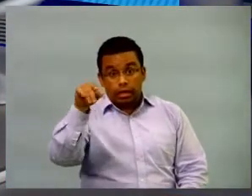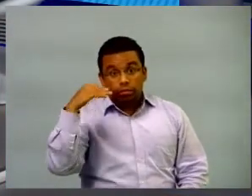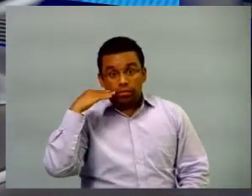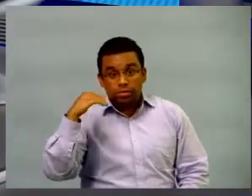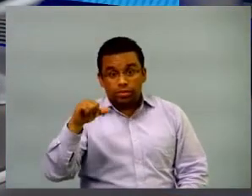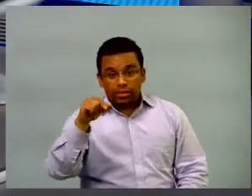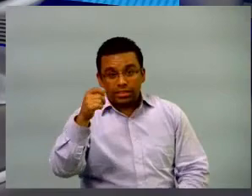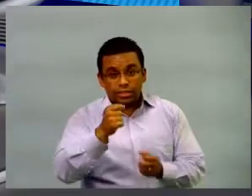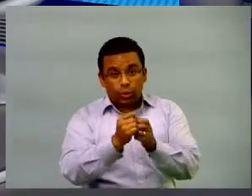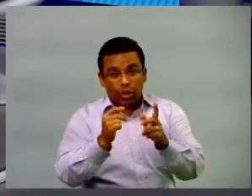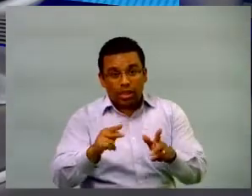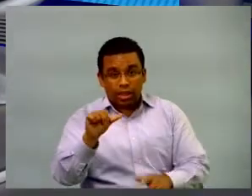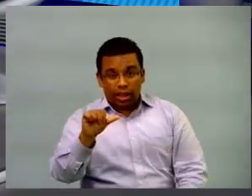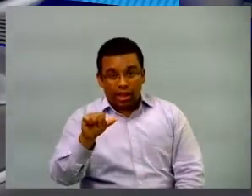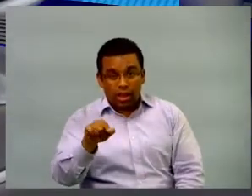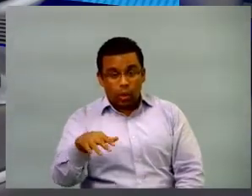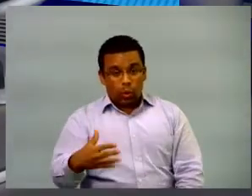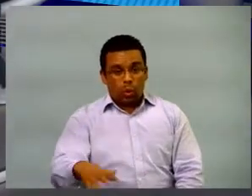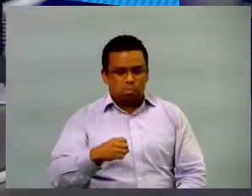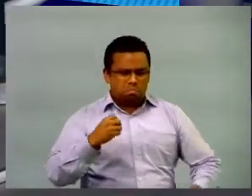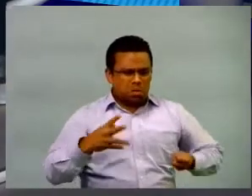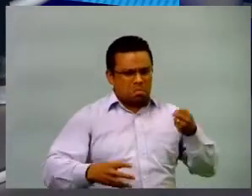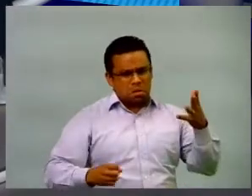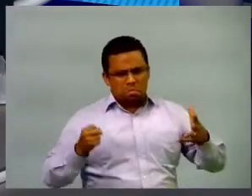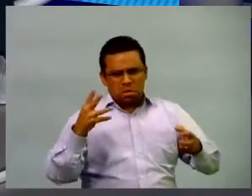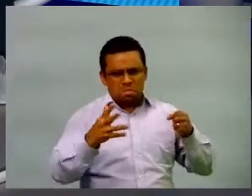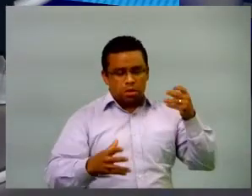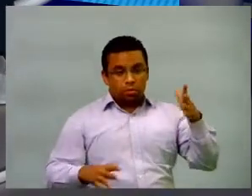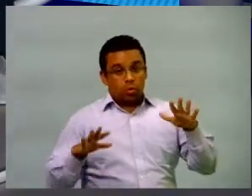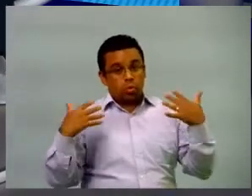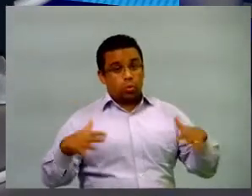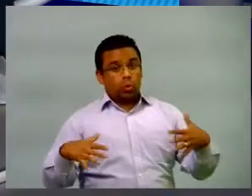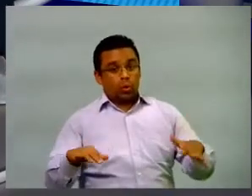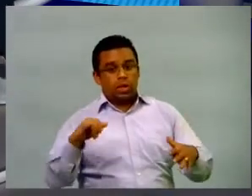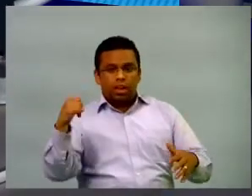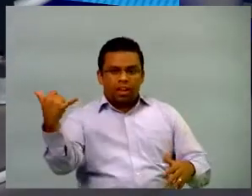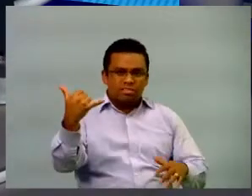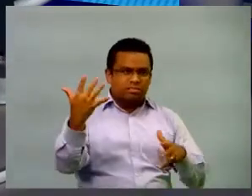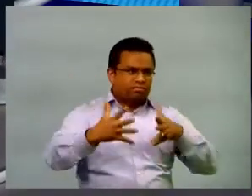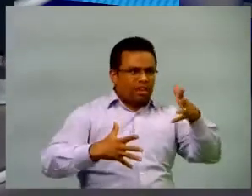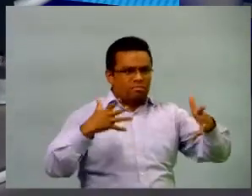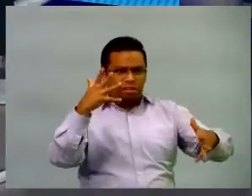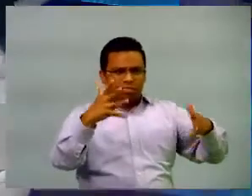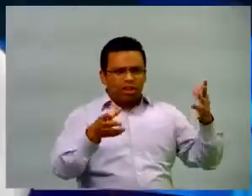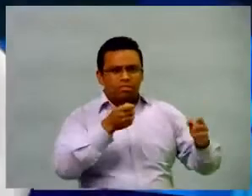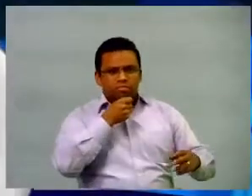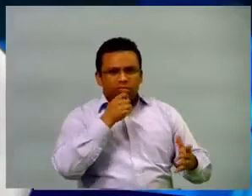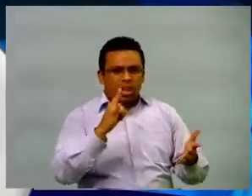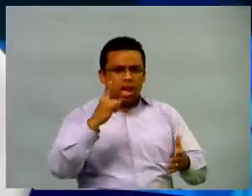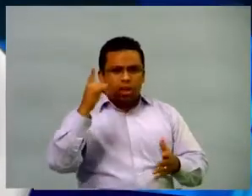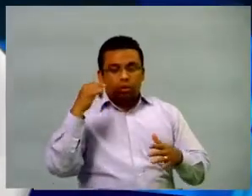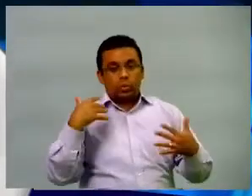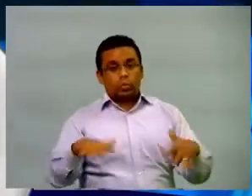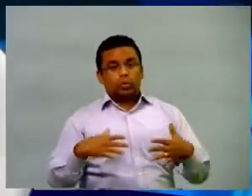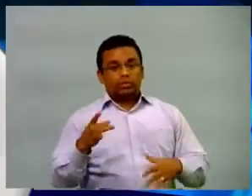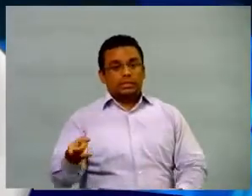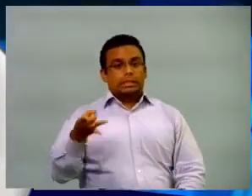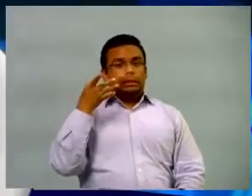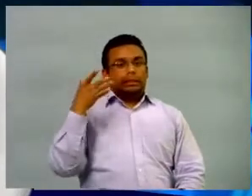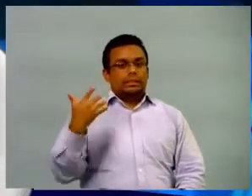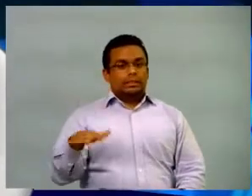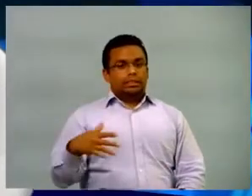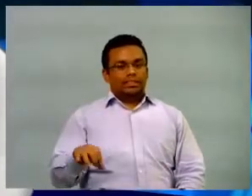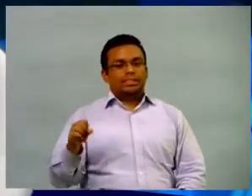este estudiante? No están listos para salir a cámara y para salir en cualquier programa de televisión. Mucho mejor que nosotros.